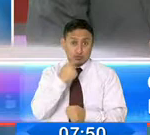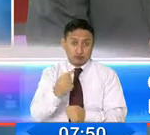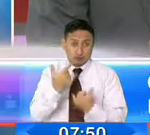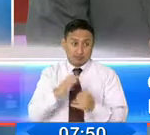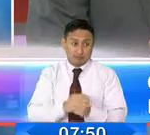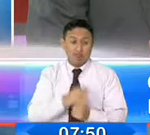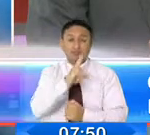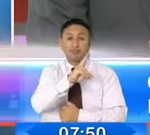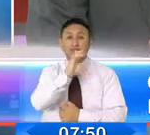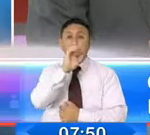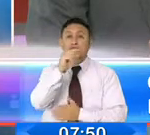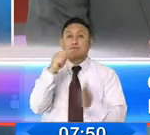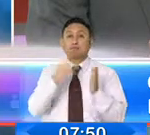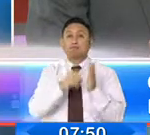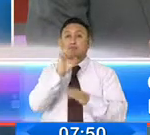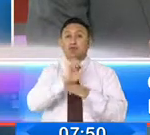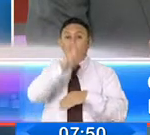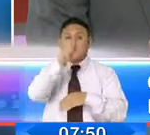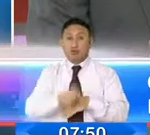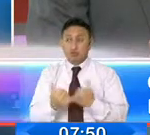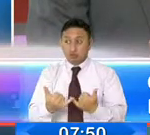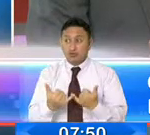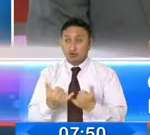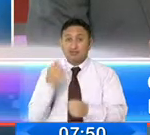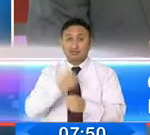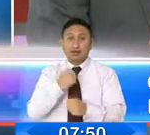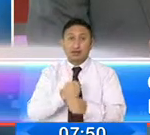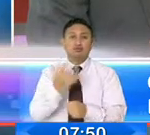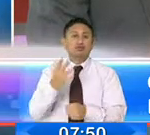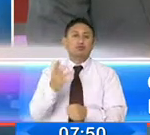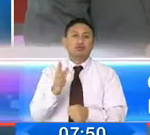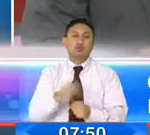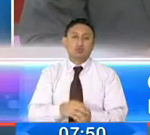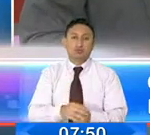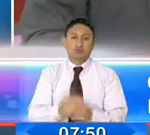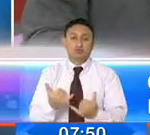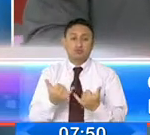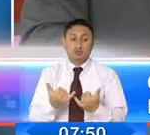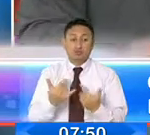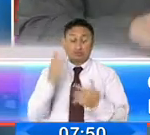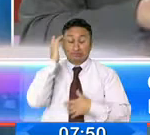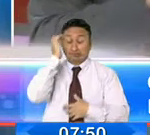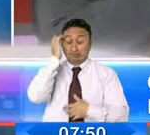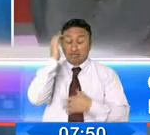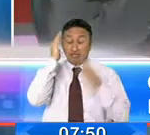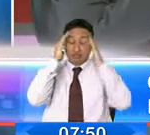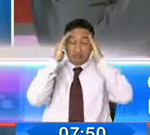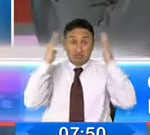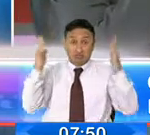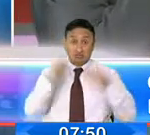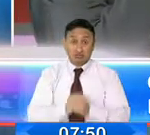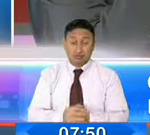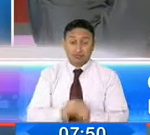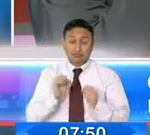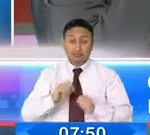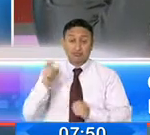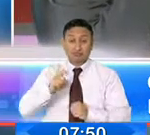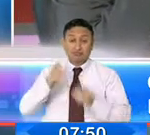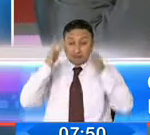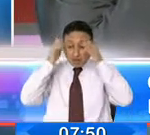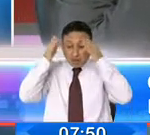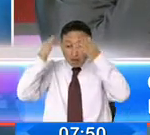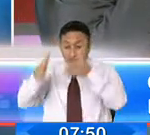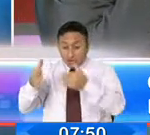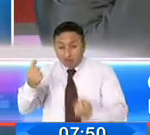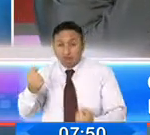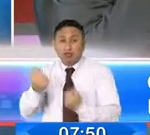de 200 mil ecuatorianos hoy se encuentran en el desempleo, hoy se encuentran con mucha preocupación y debemos enfocarnos en eso,